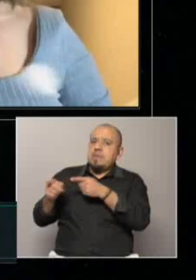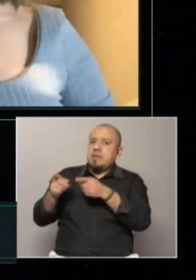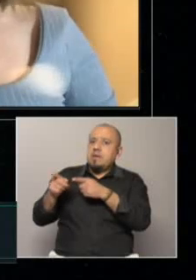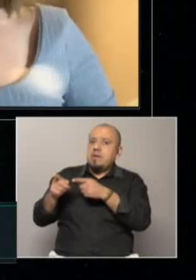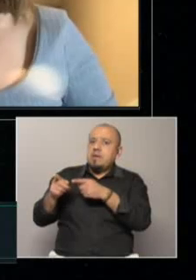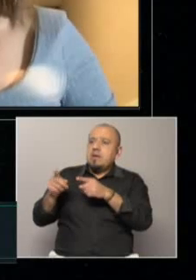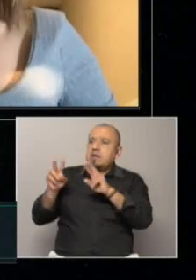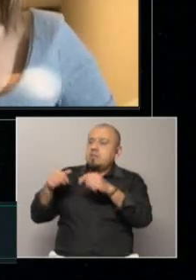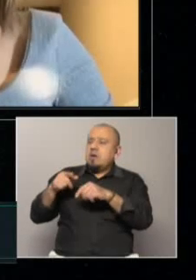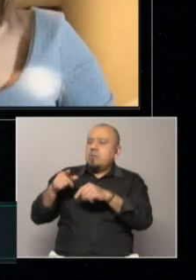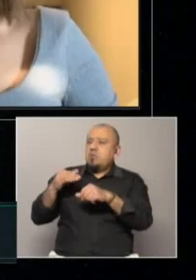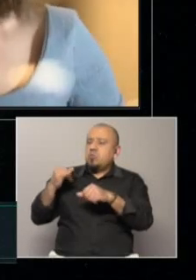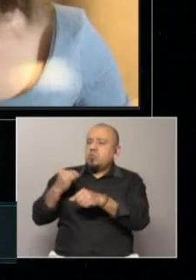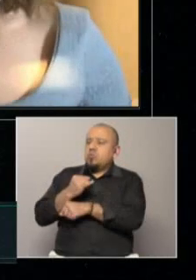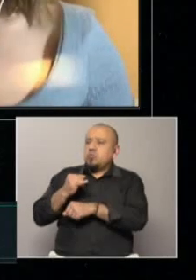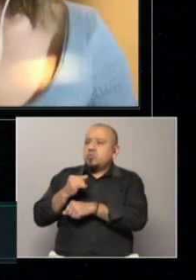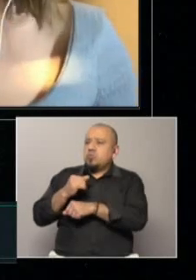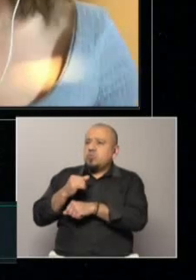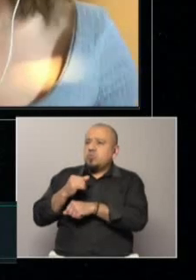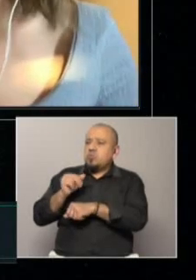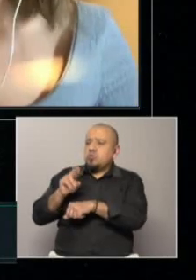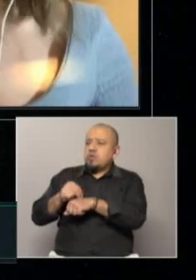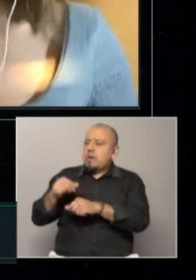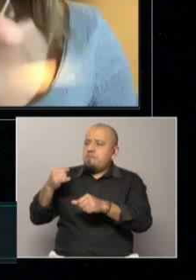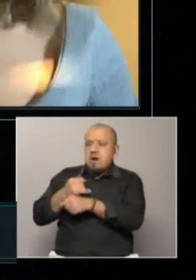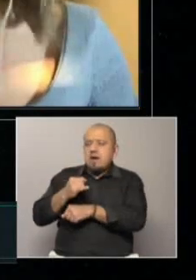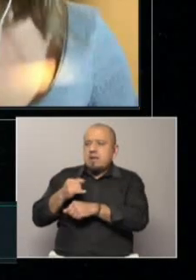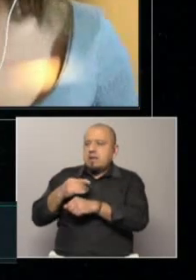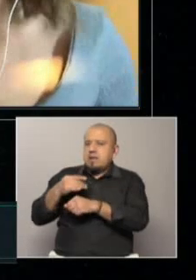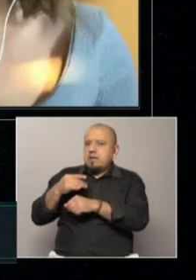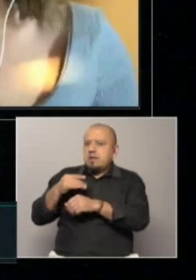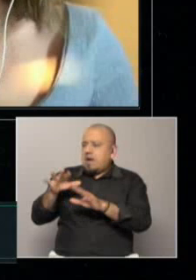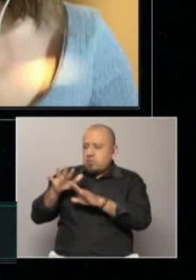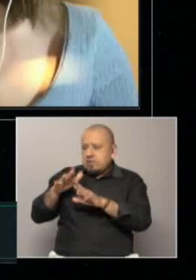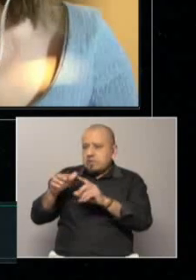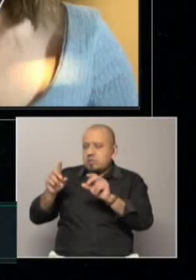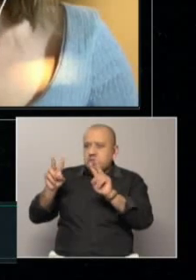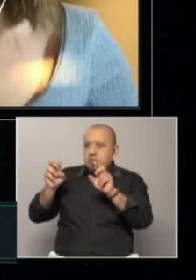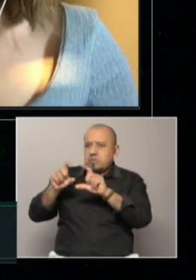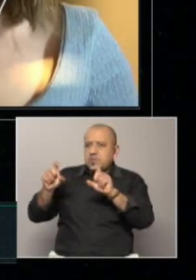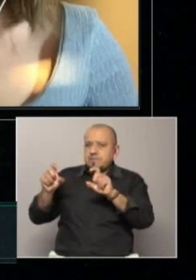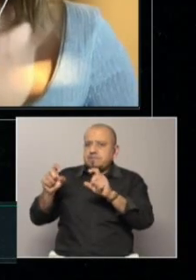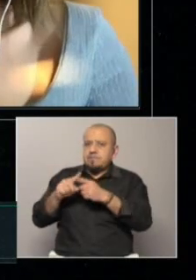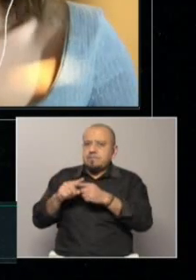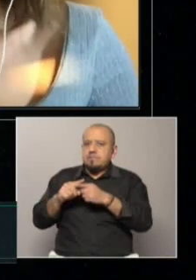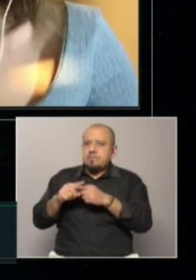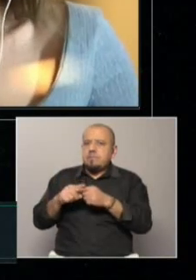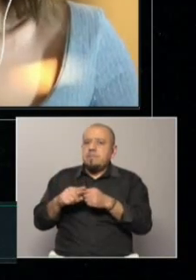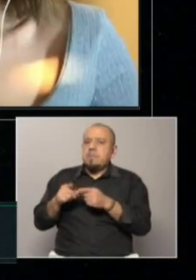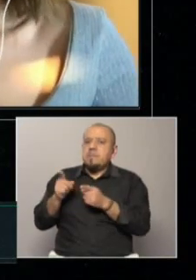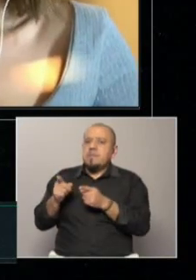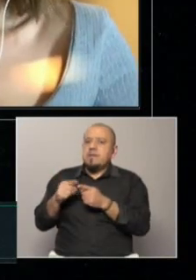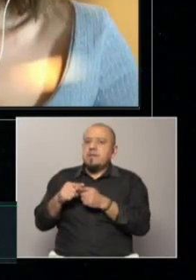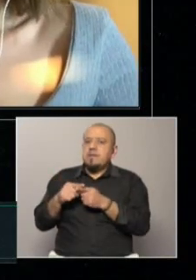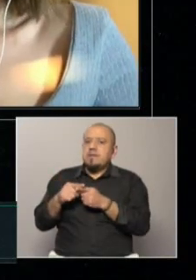mala utilización de la medicina, por falsa utilización de la medicina, una terminología similar, y está imputada, de hecho,